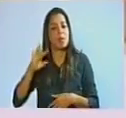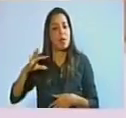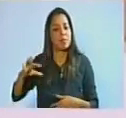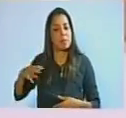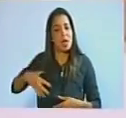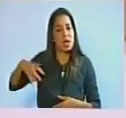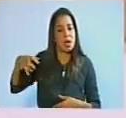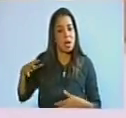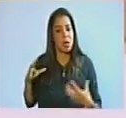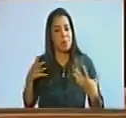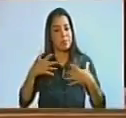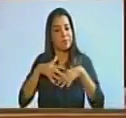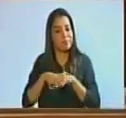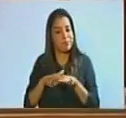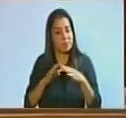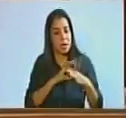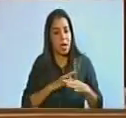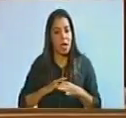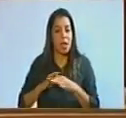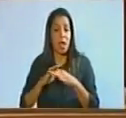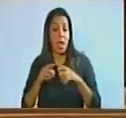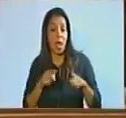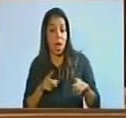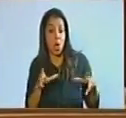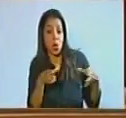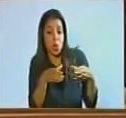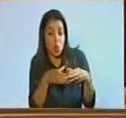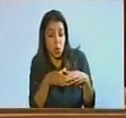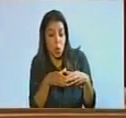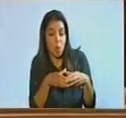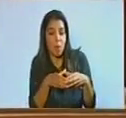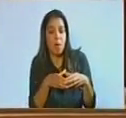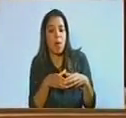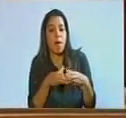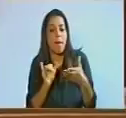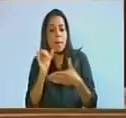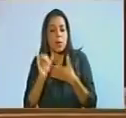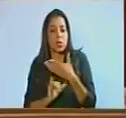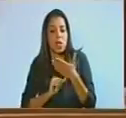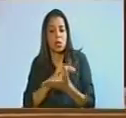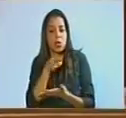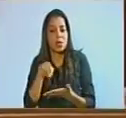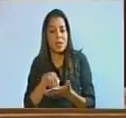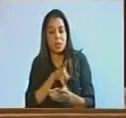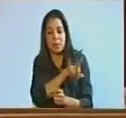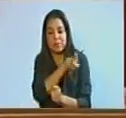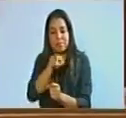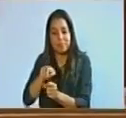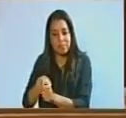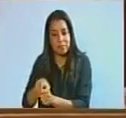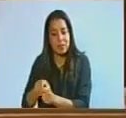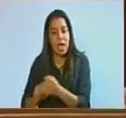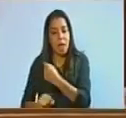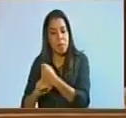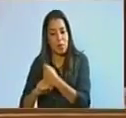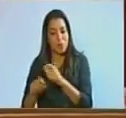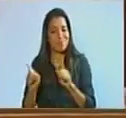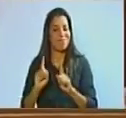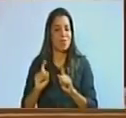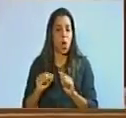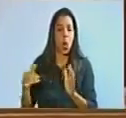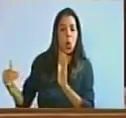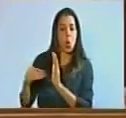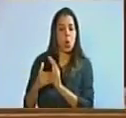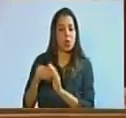de Venezuela, que no están inscritos en un proyecto nacional de Venezuela, sino